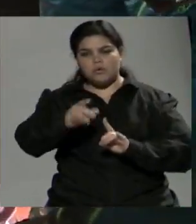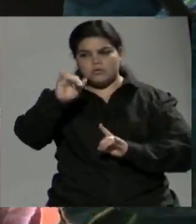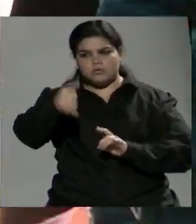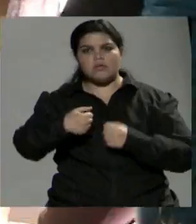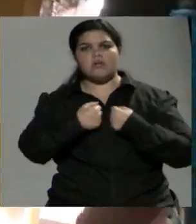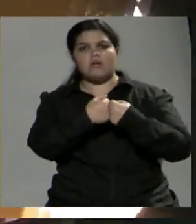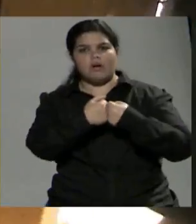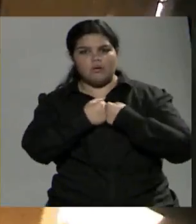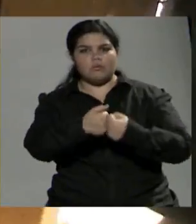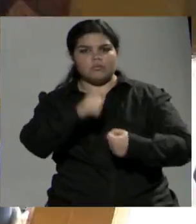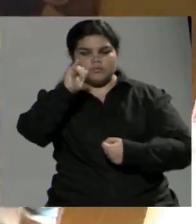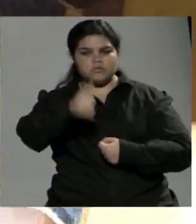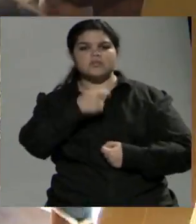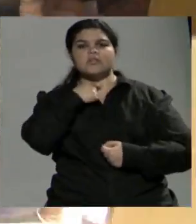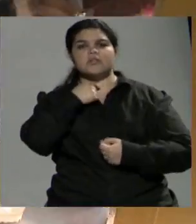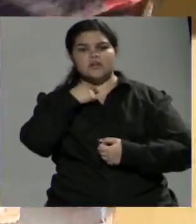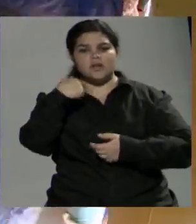de